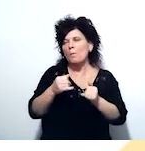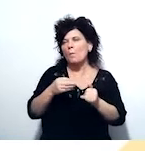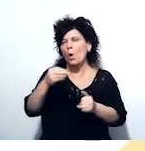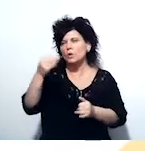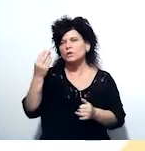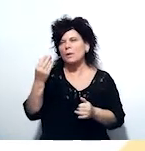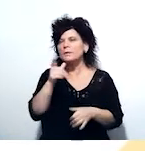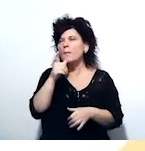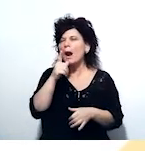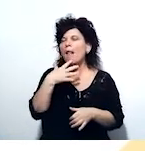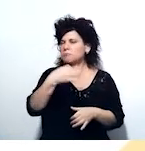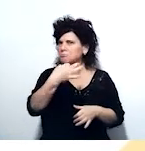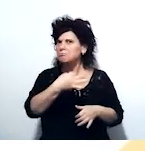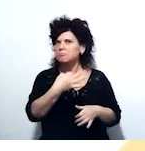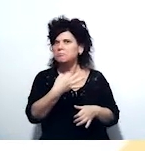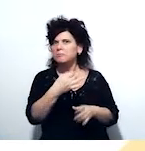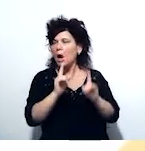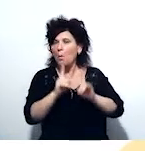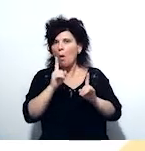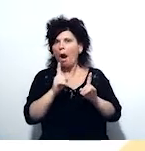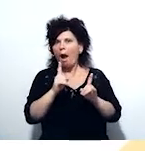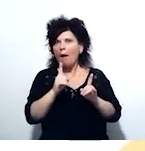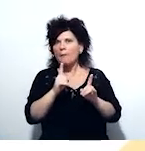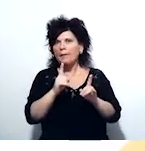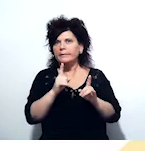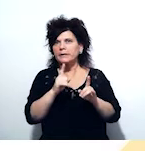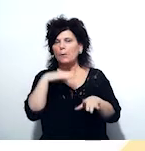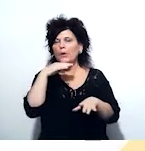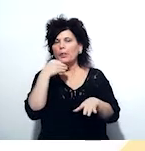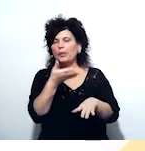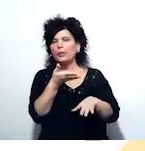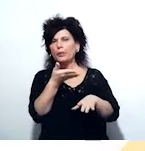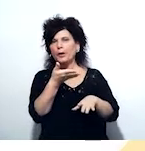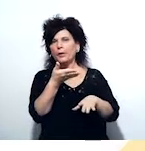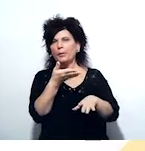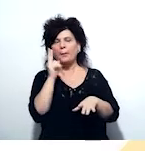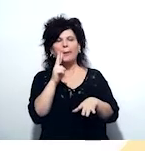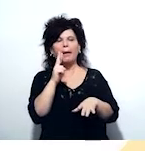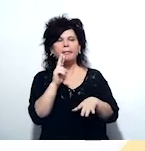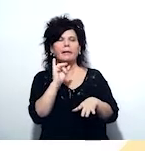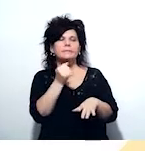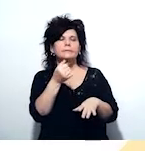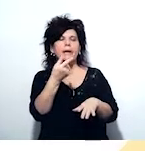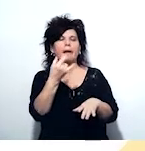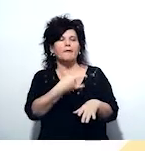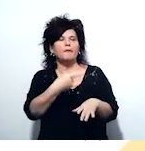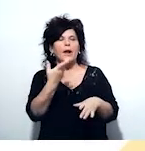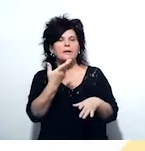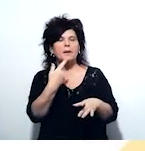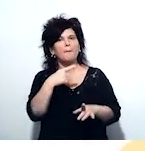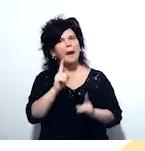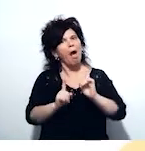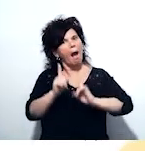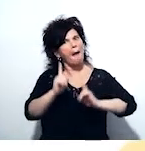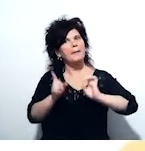una apariencia real. A veces es tan absurda que es obviamente falsa, pero a veces no tanto. A